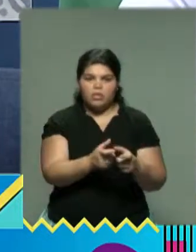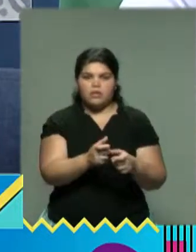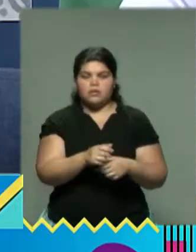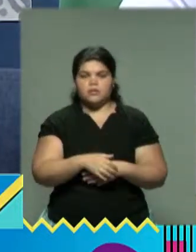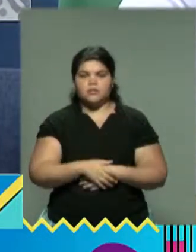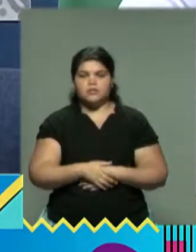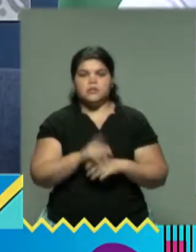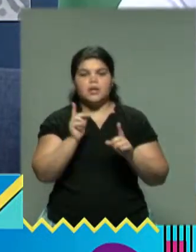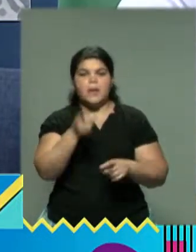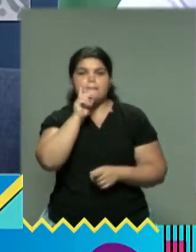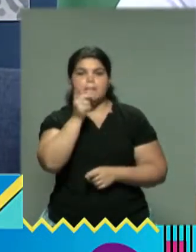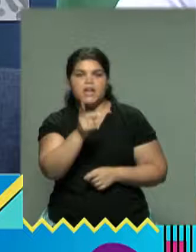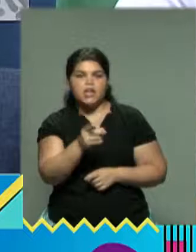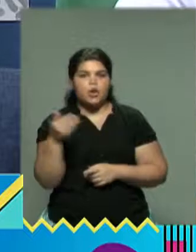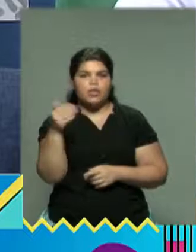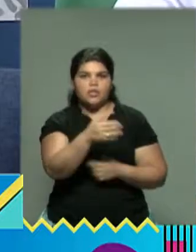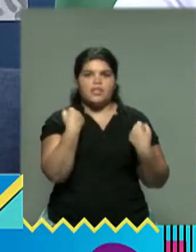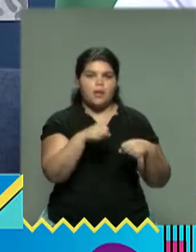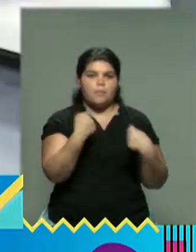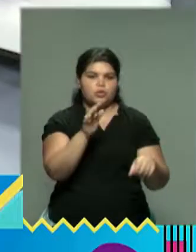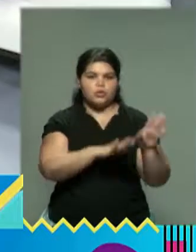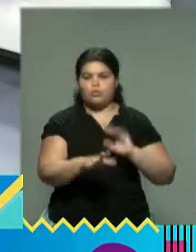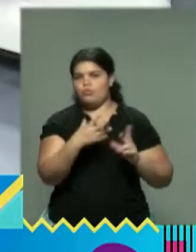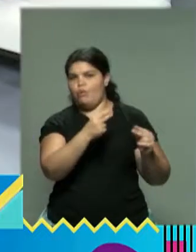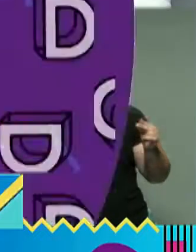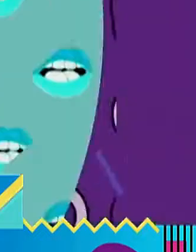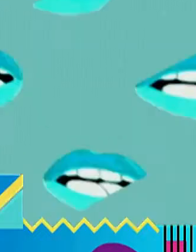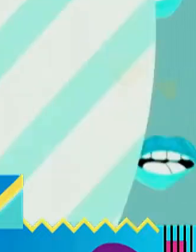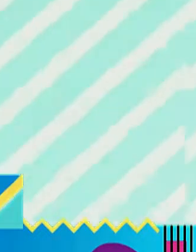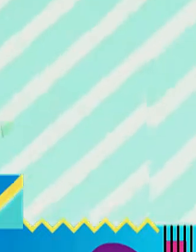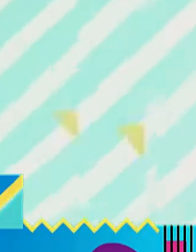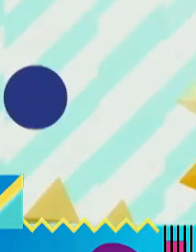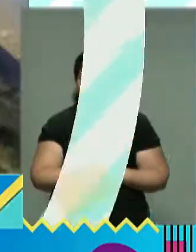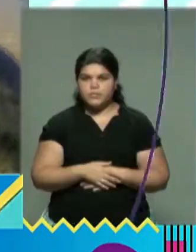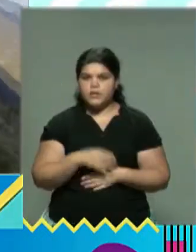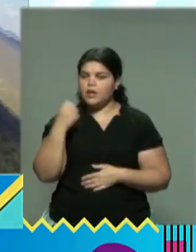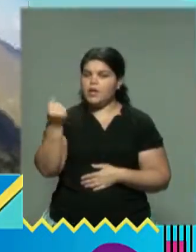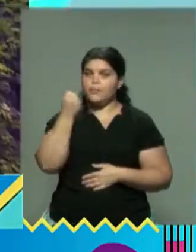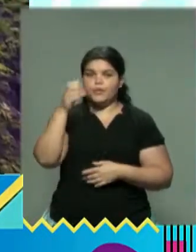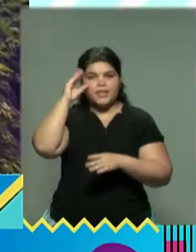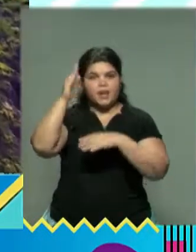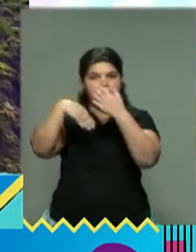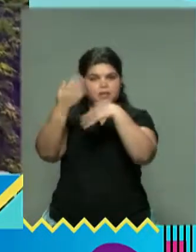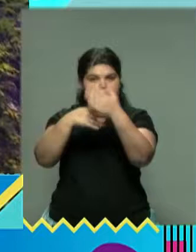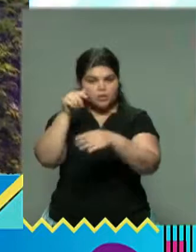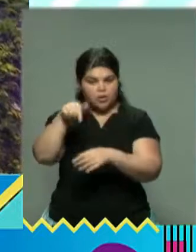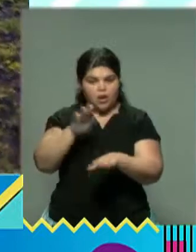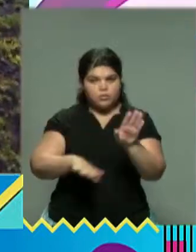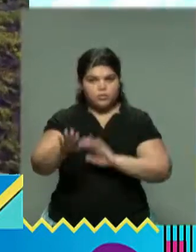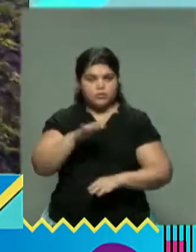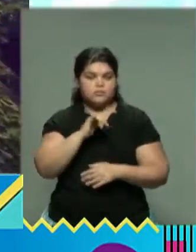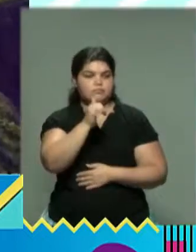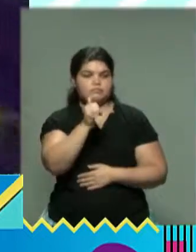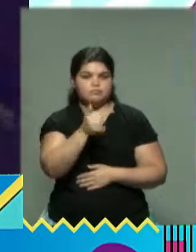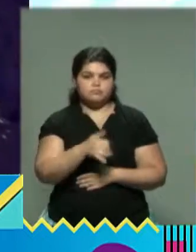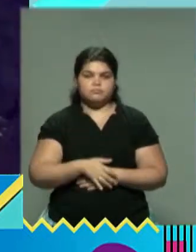que gente no vaya a hacer ese deporte. Fundamental la capacitación para poder hacer este tipo de cosas. Absolutamente. ¿Cierto? Sí. ¿Y